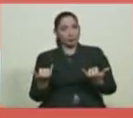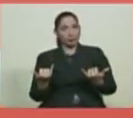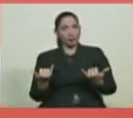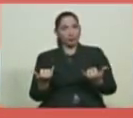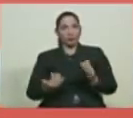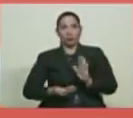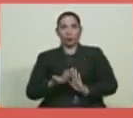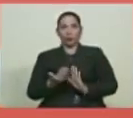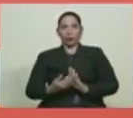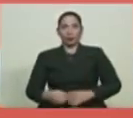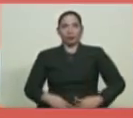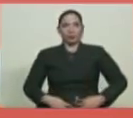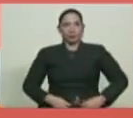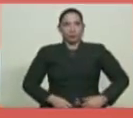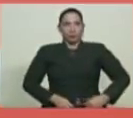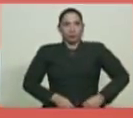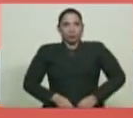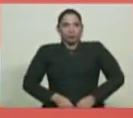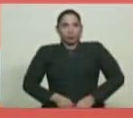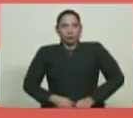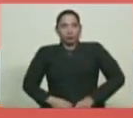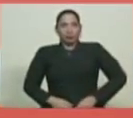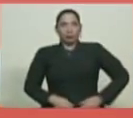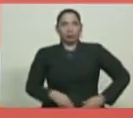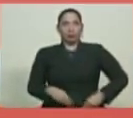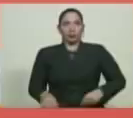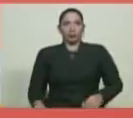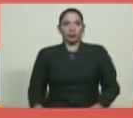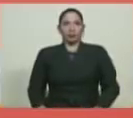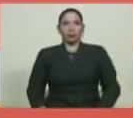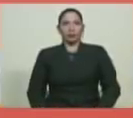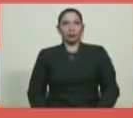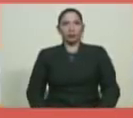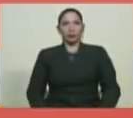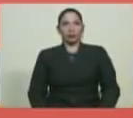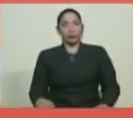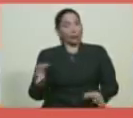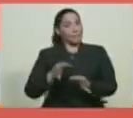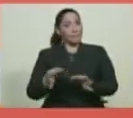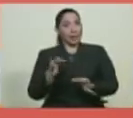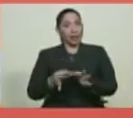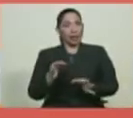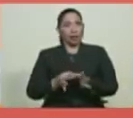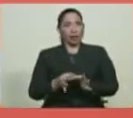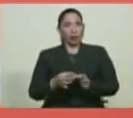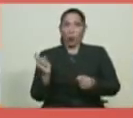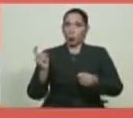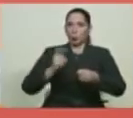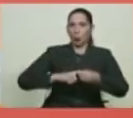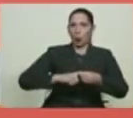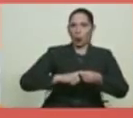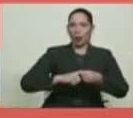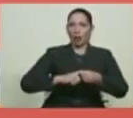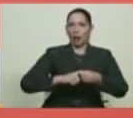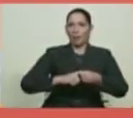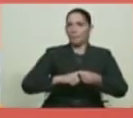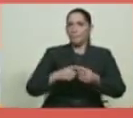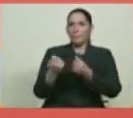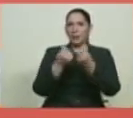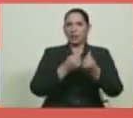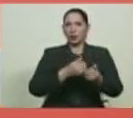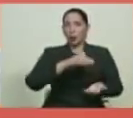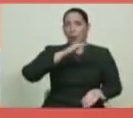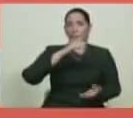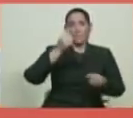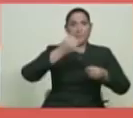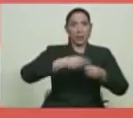además de colchón de seguridad, el petro no es que se está anclando al precio del petróleo total, sino a una